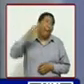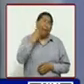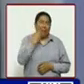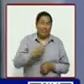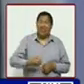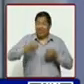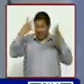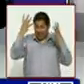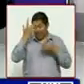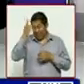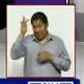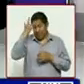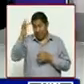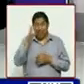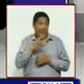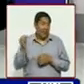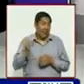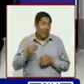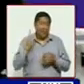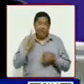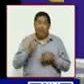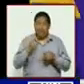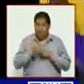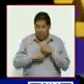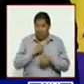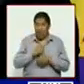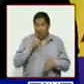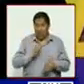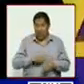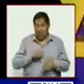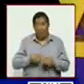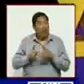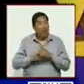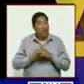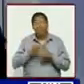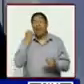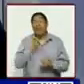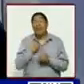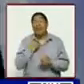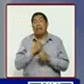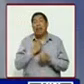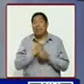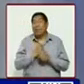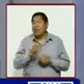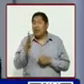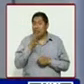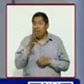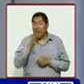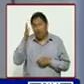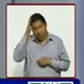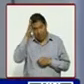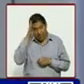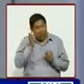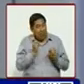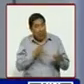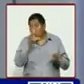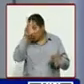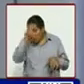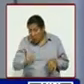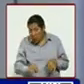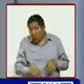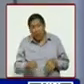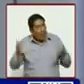medallas, mucho talento, sí. Estar en una edad ideal para empezar a trabajar aquello, los papás, exacto, por favor, que no descuiden. Sí. Y